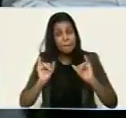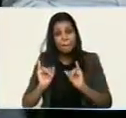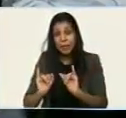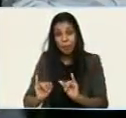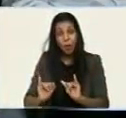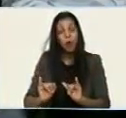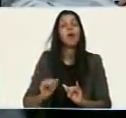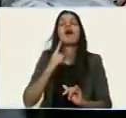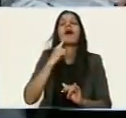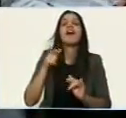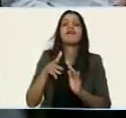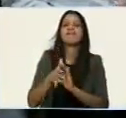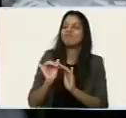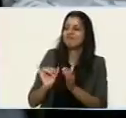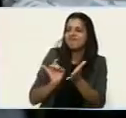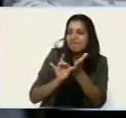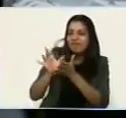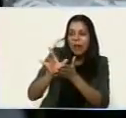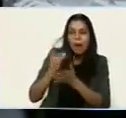más despiadada.